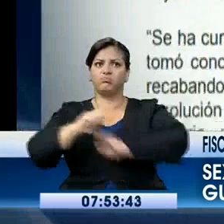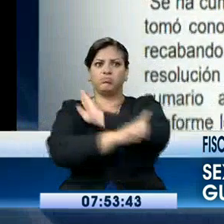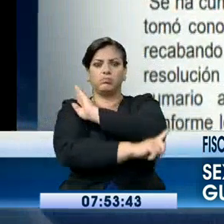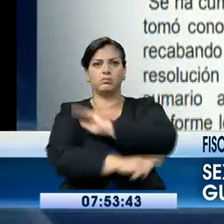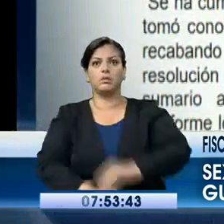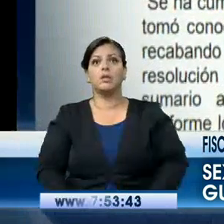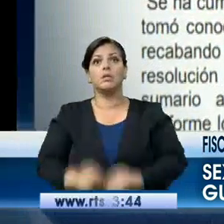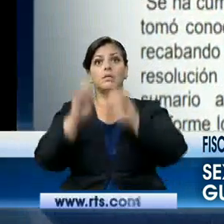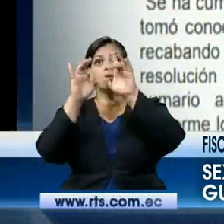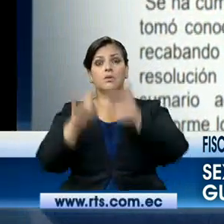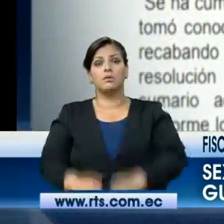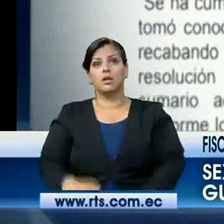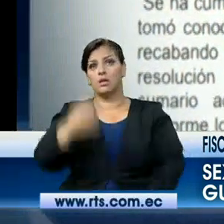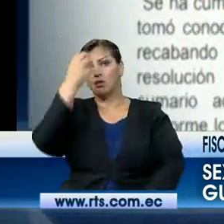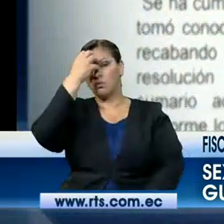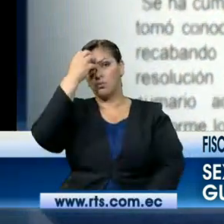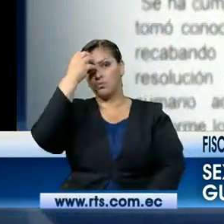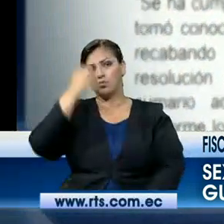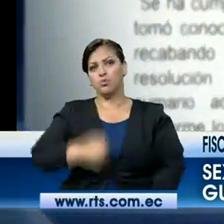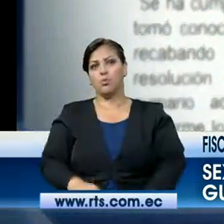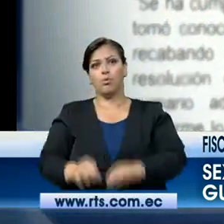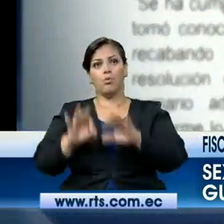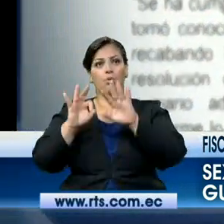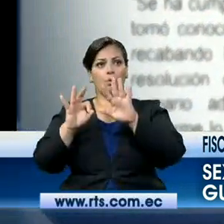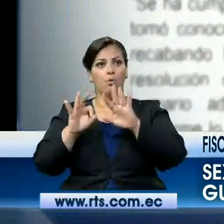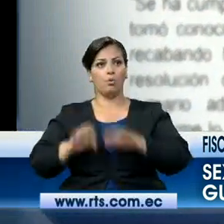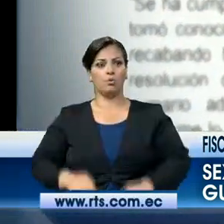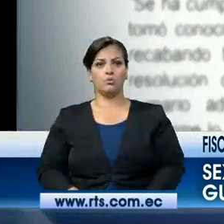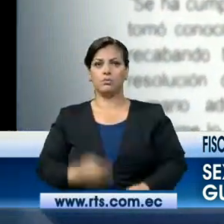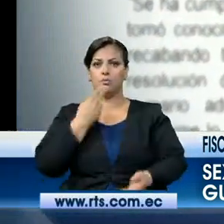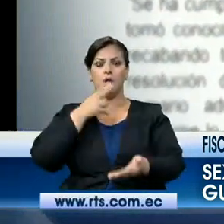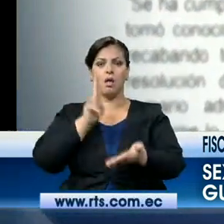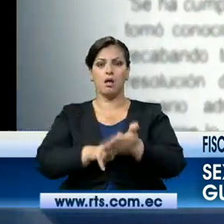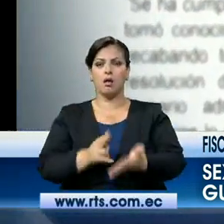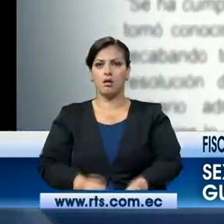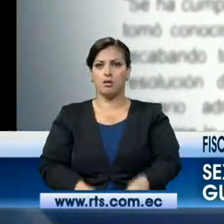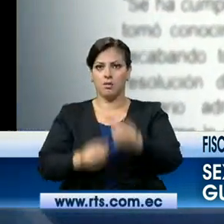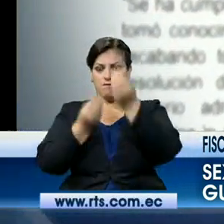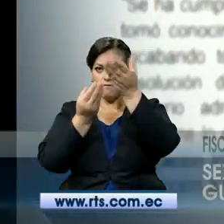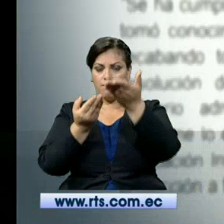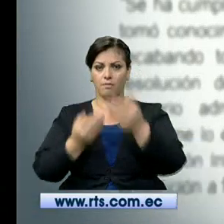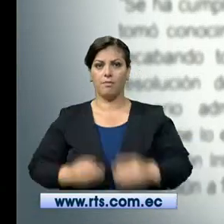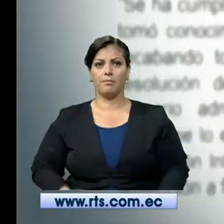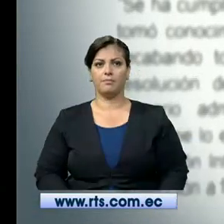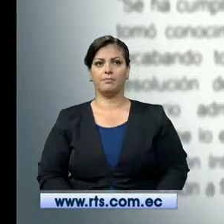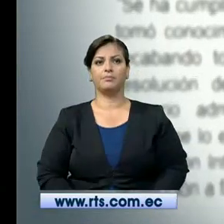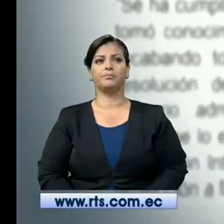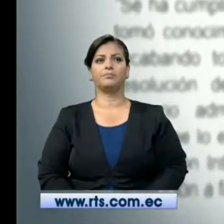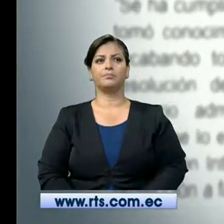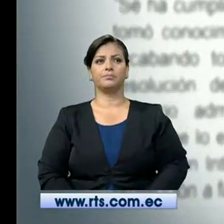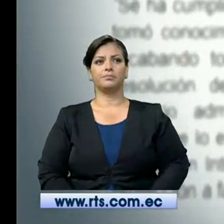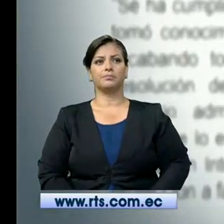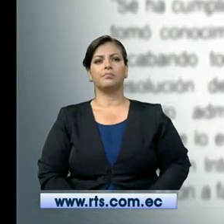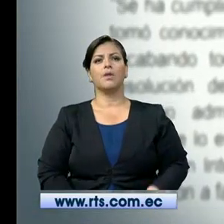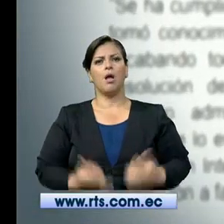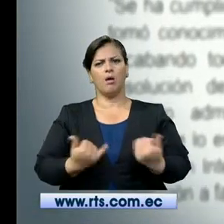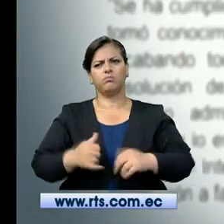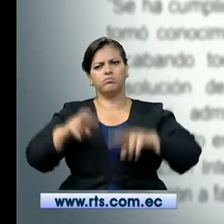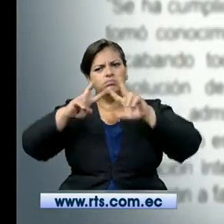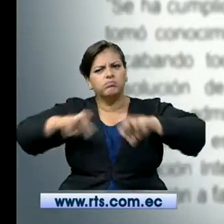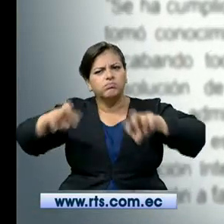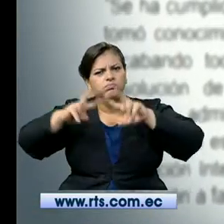8 informó a través de un comunicado que dentro del seguimiento del caso, en lo administrativo, se llegará hasta las